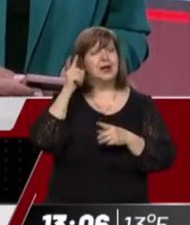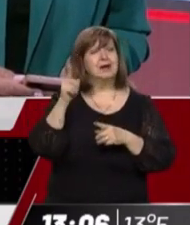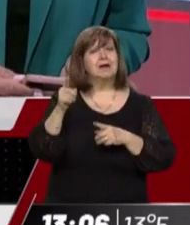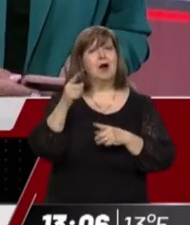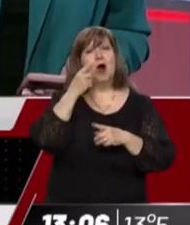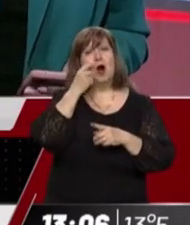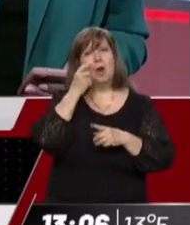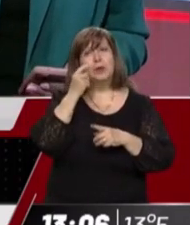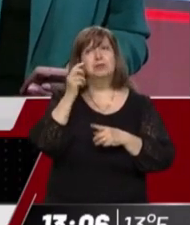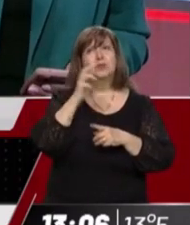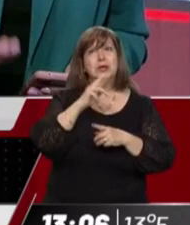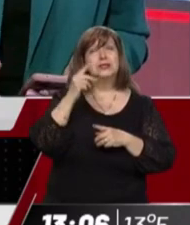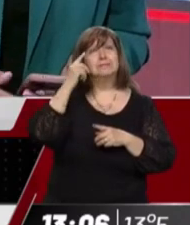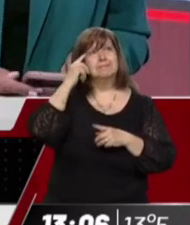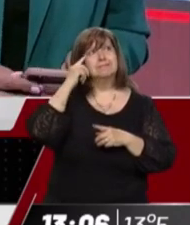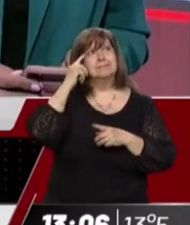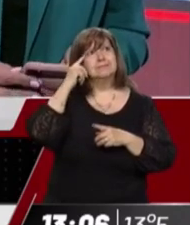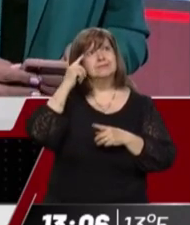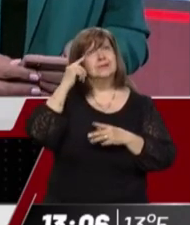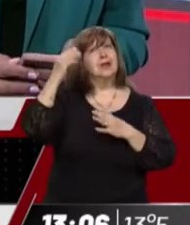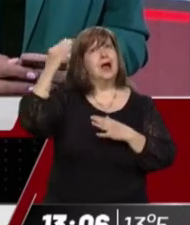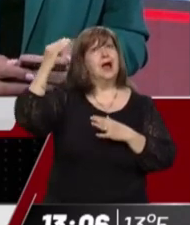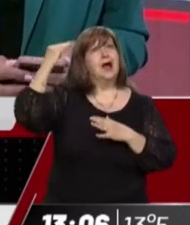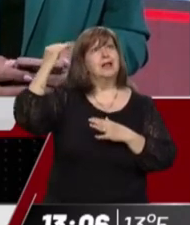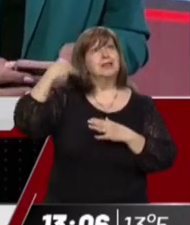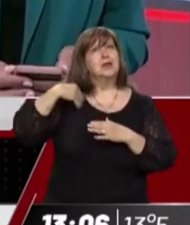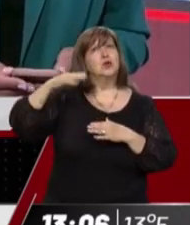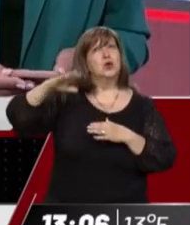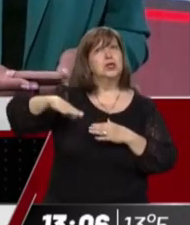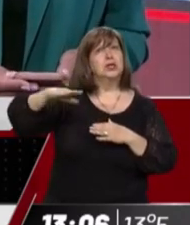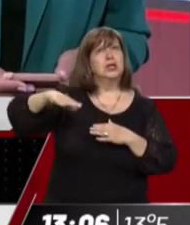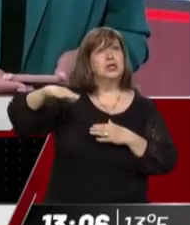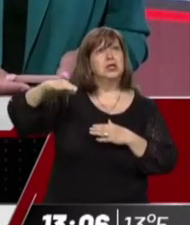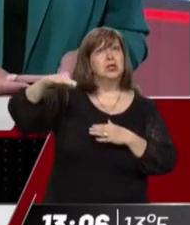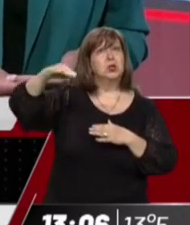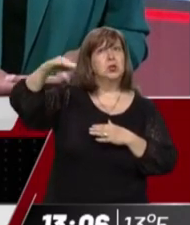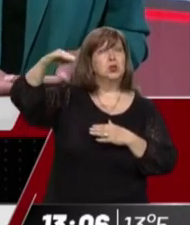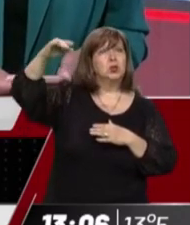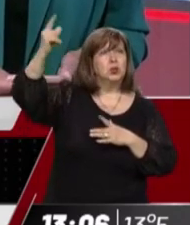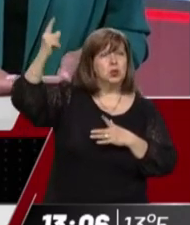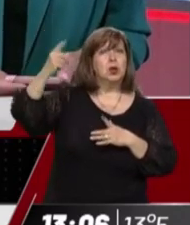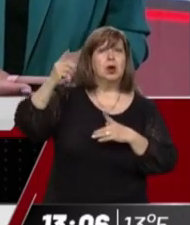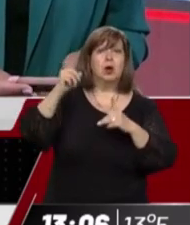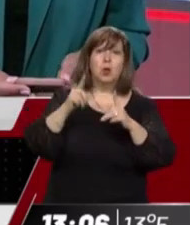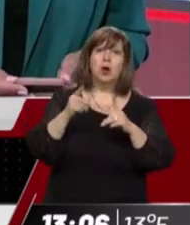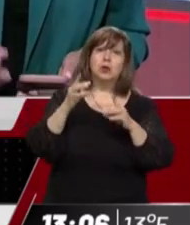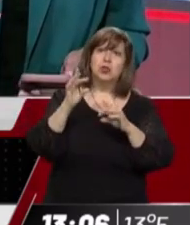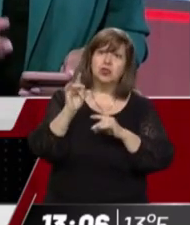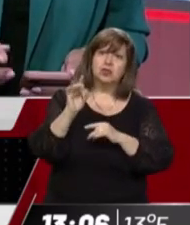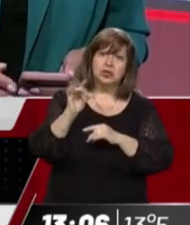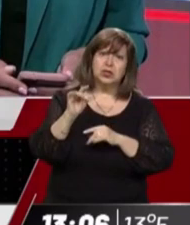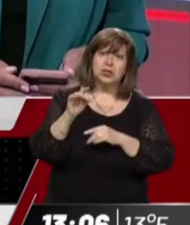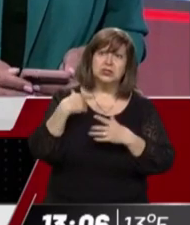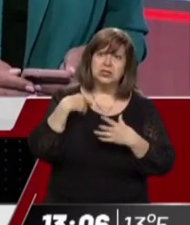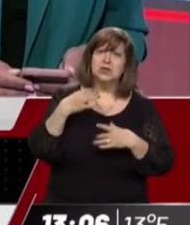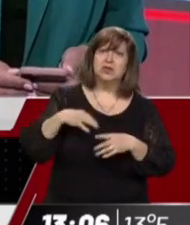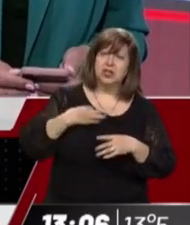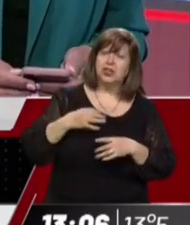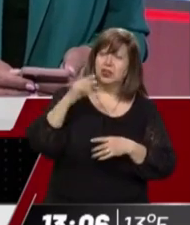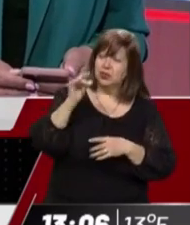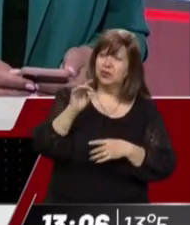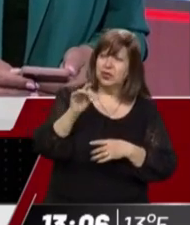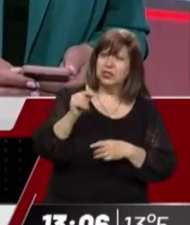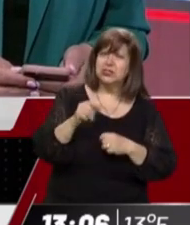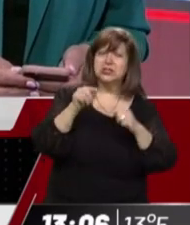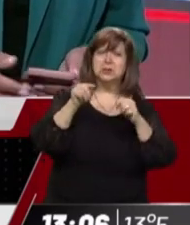como decís vos, es volver a contar la historia, pero la verdad que todas las personas que contaron su historia ahí desde Remar, que está en la sede ahí en la calle, ahí